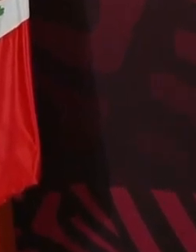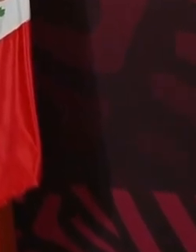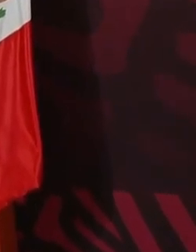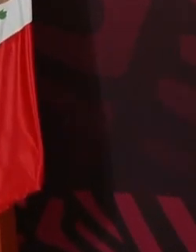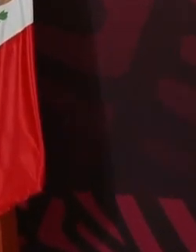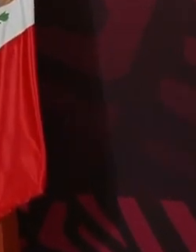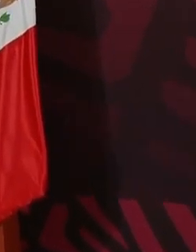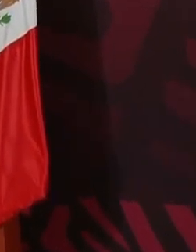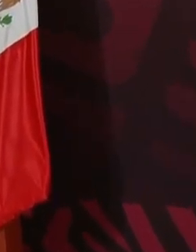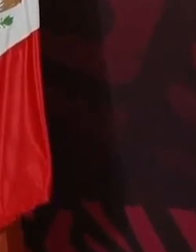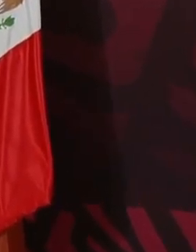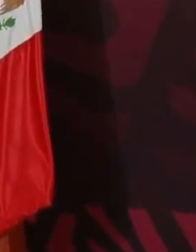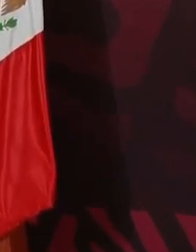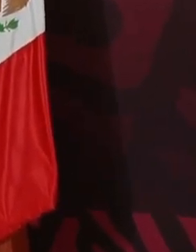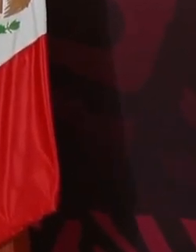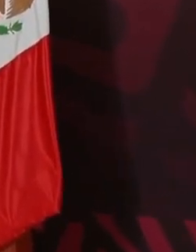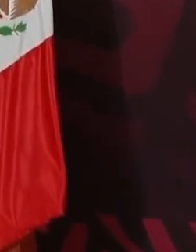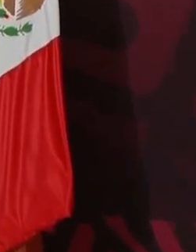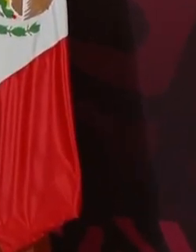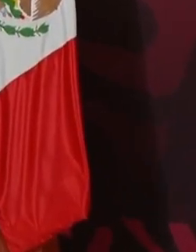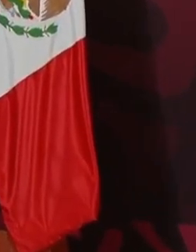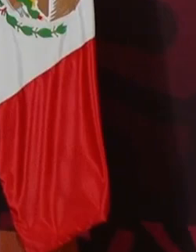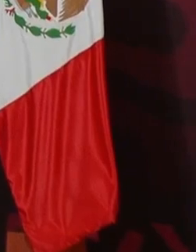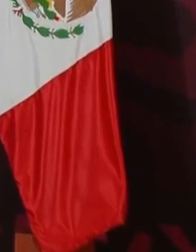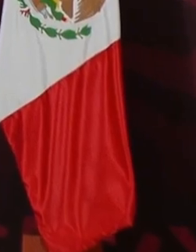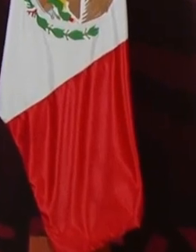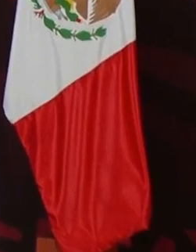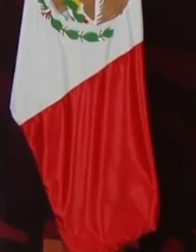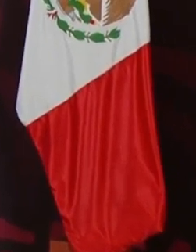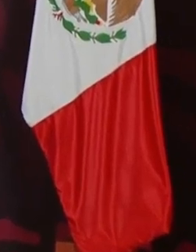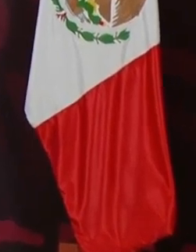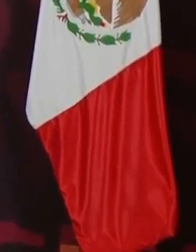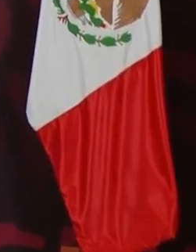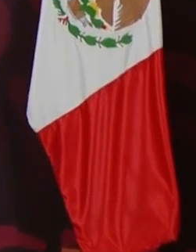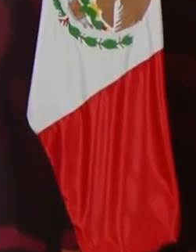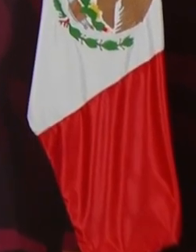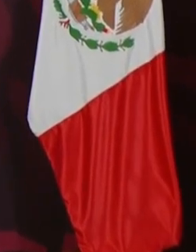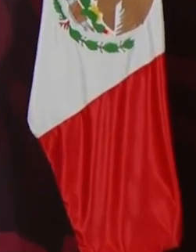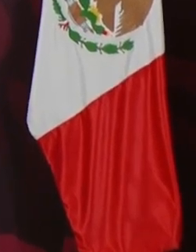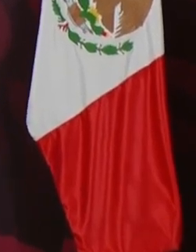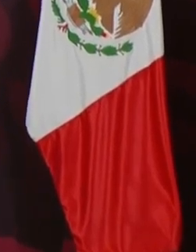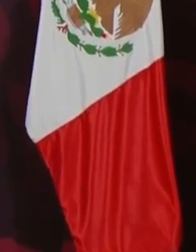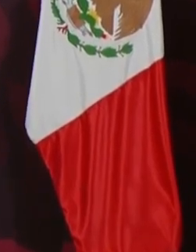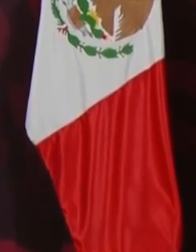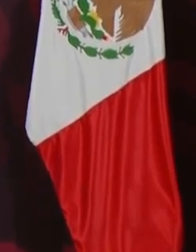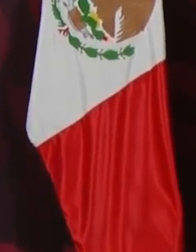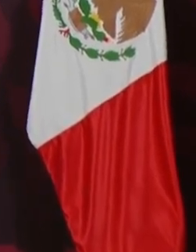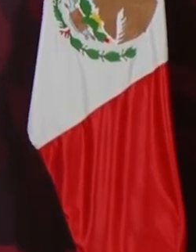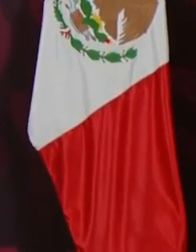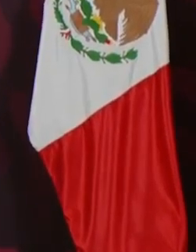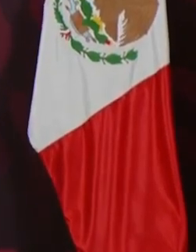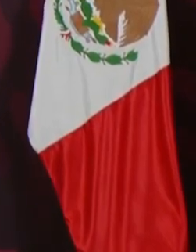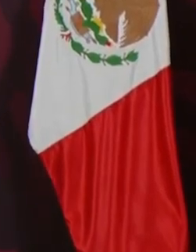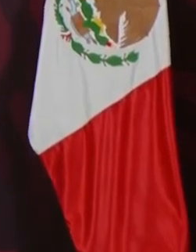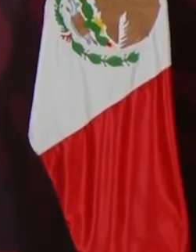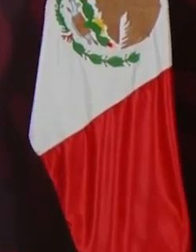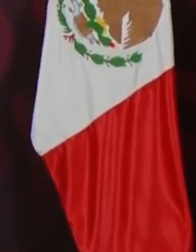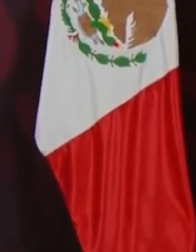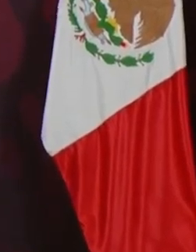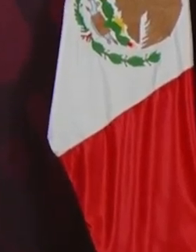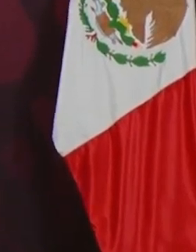¿Qué hablaban? ¿Qué decían de esto? ¿Qué escribían sobre esto? Nada.